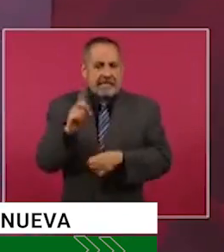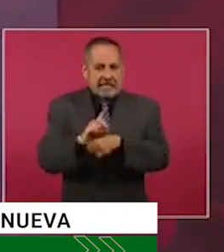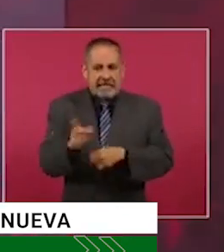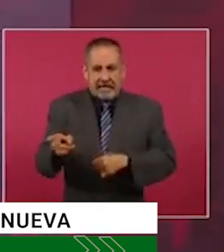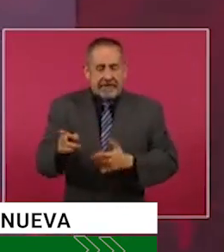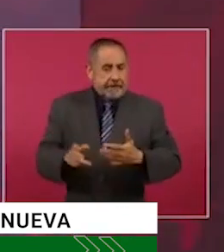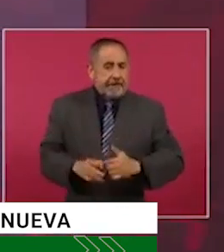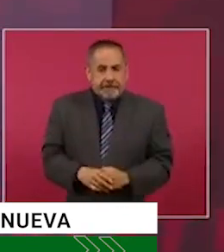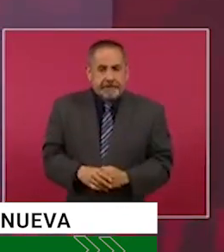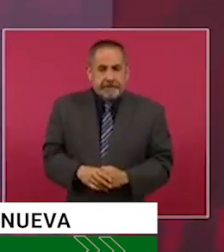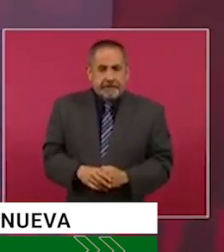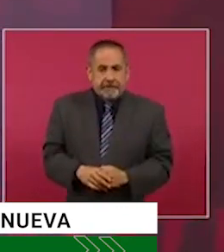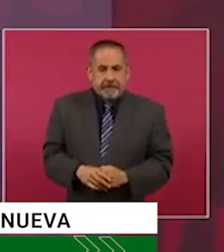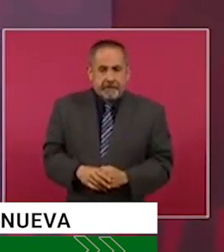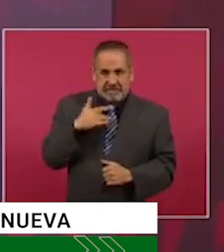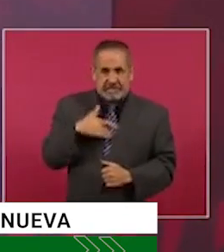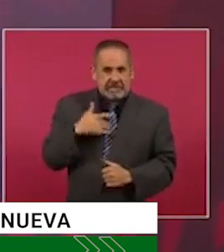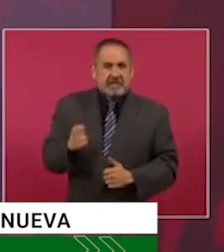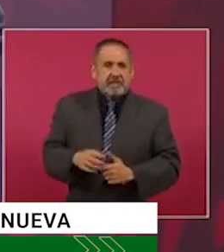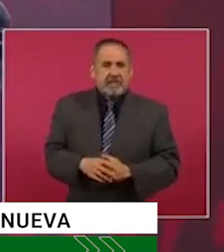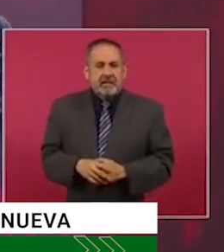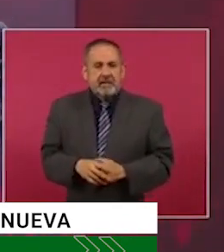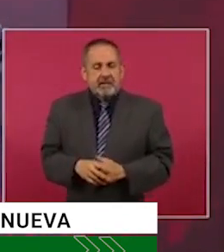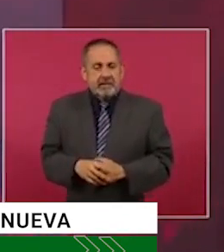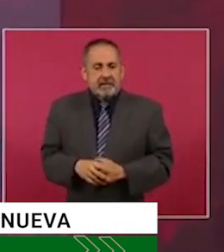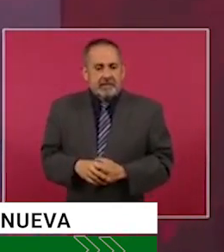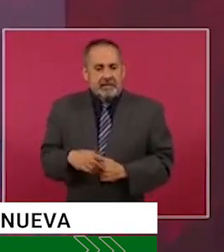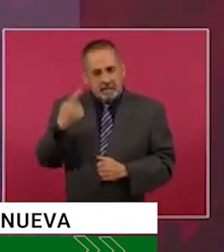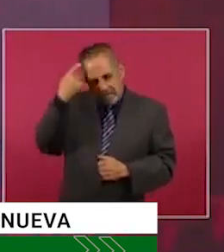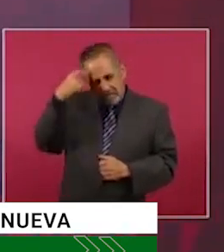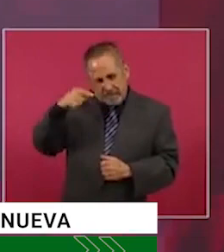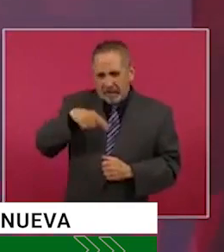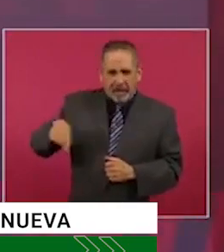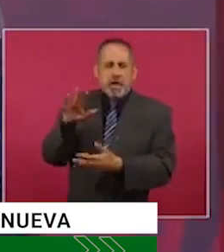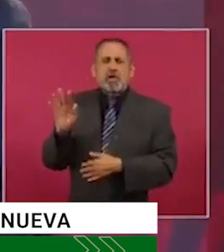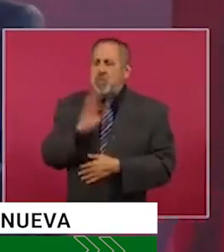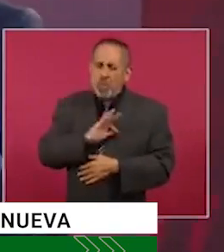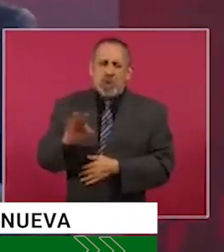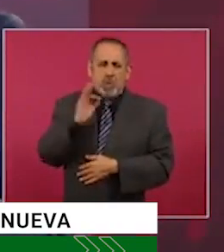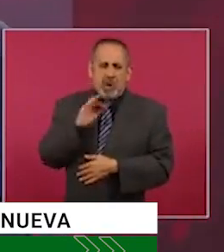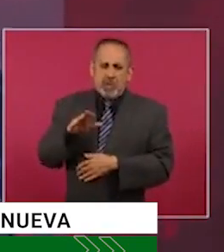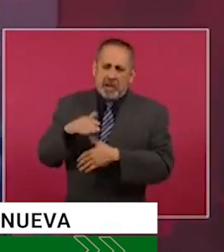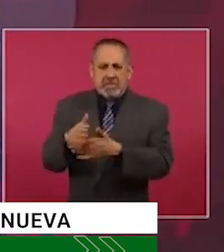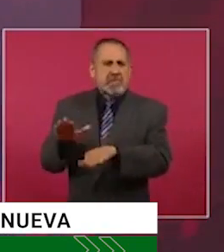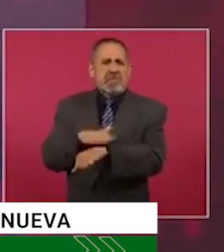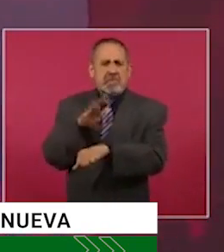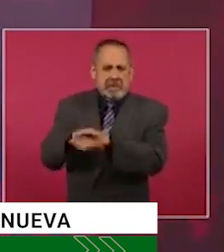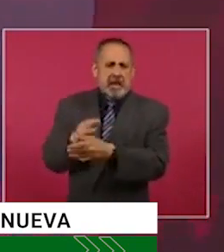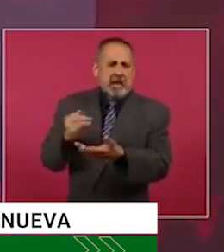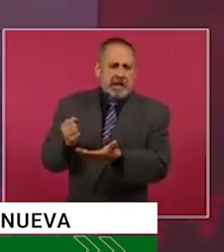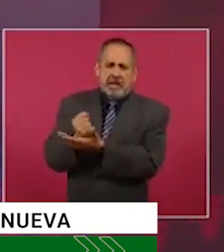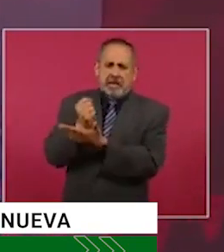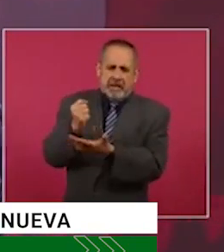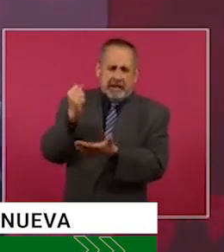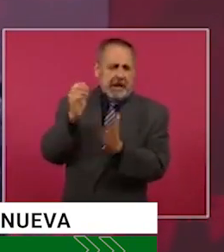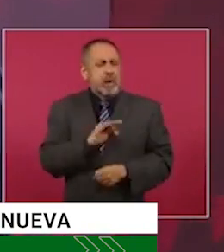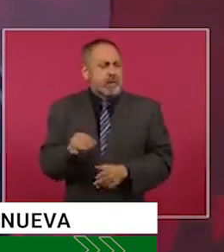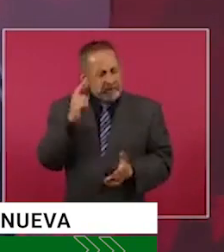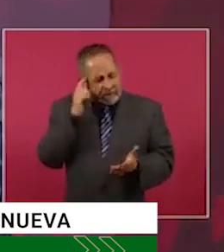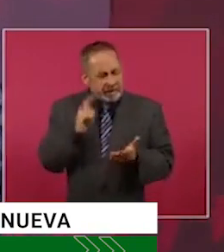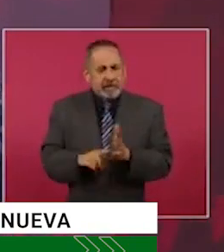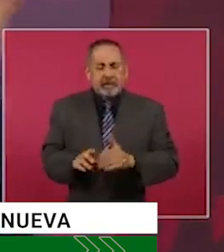Porque considero que va a haber la mayoría que se requiere para llevar a cabo la reforma